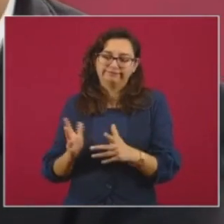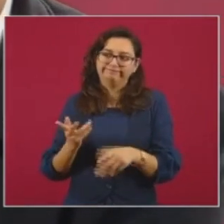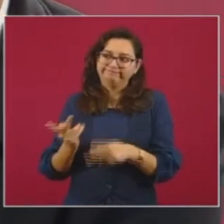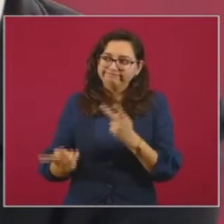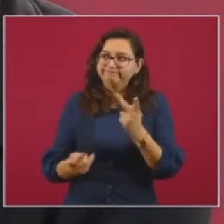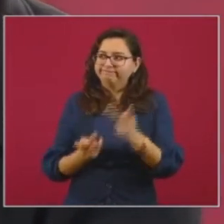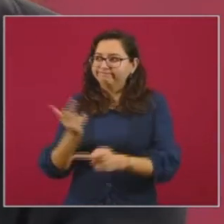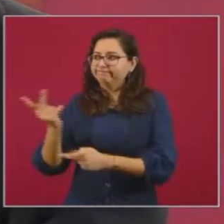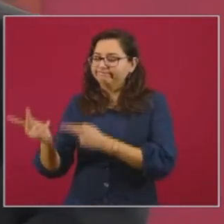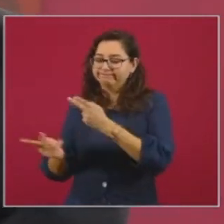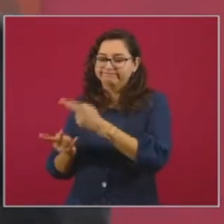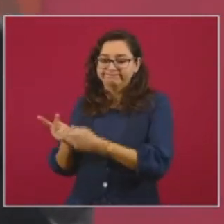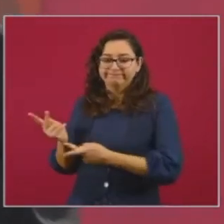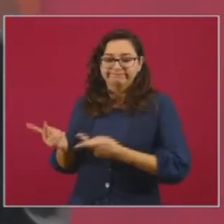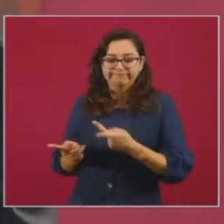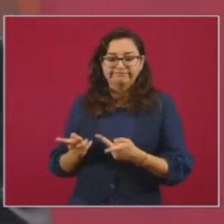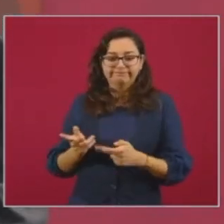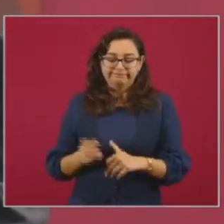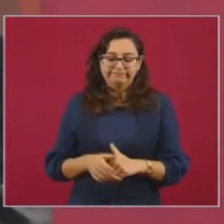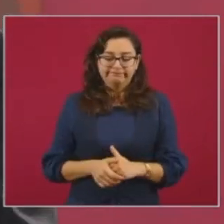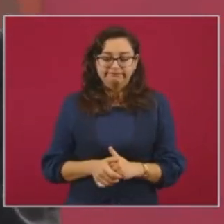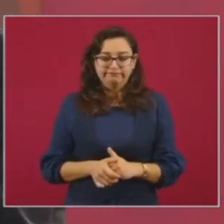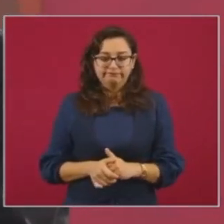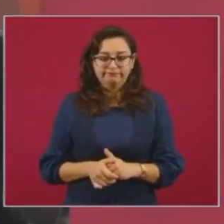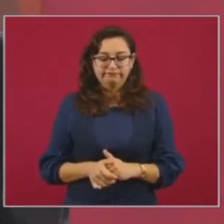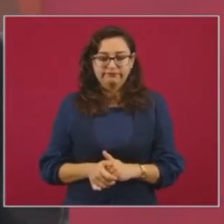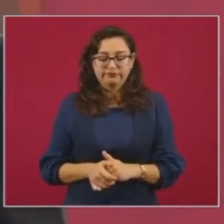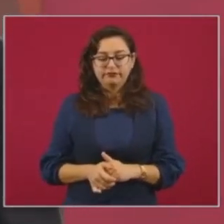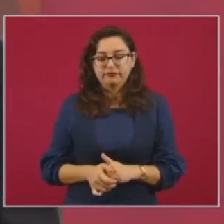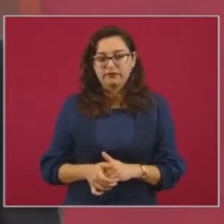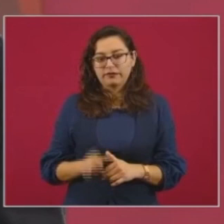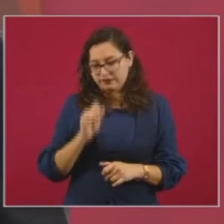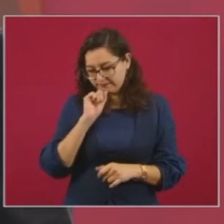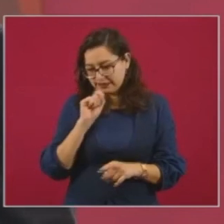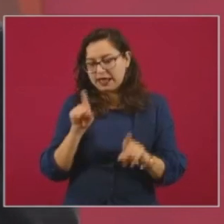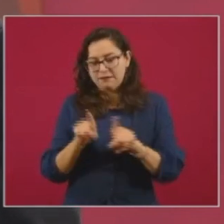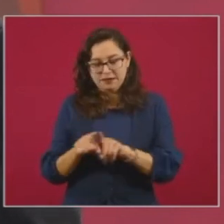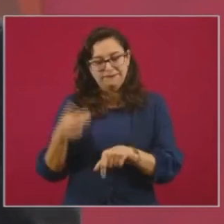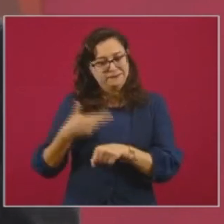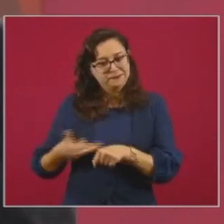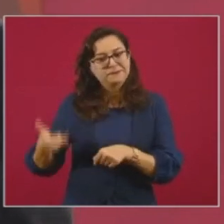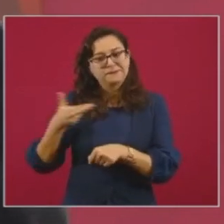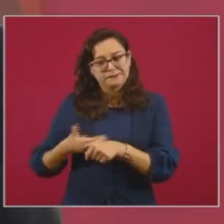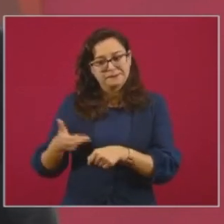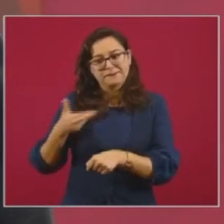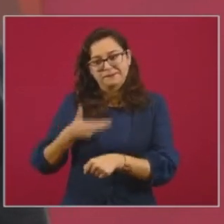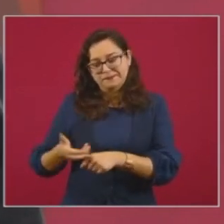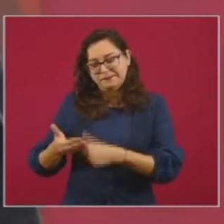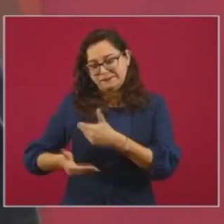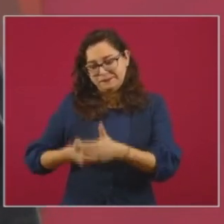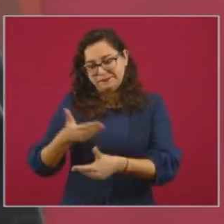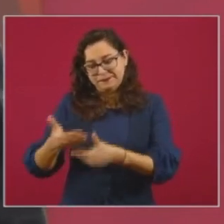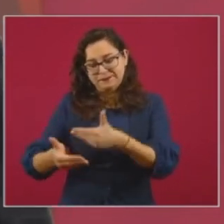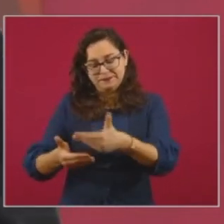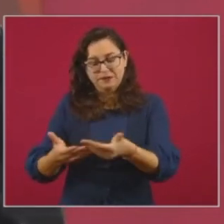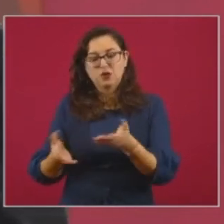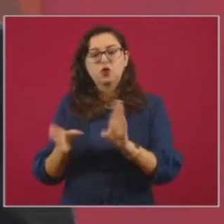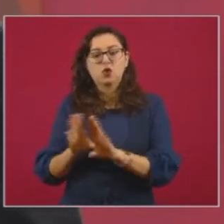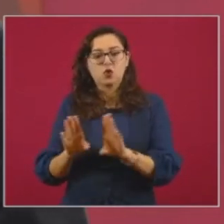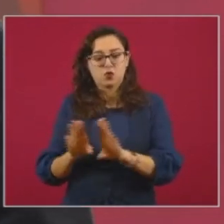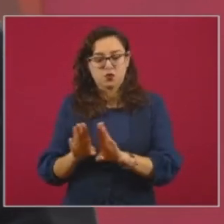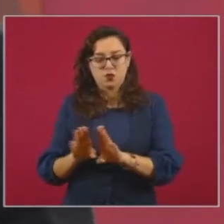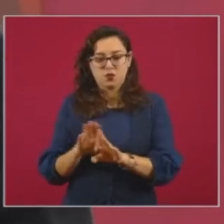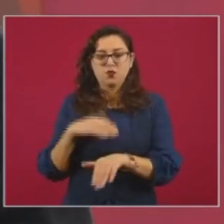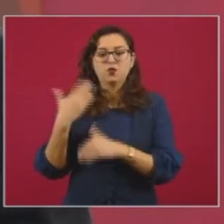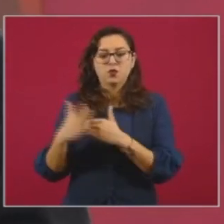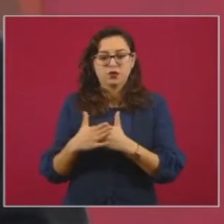Pública. Estoy en ese proceso para ver quién va a